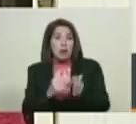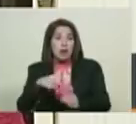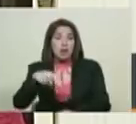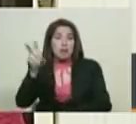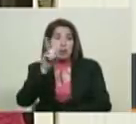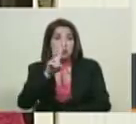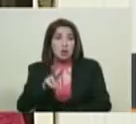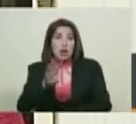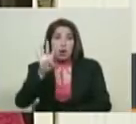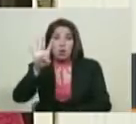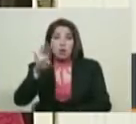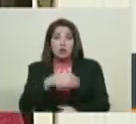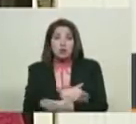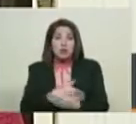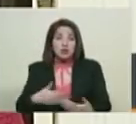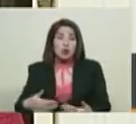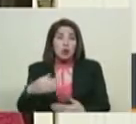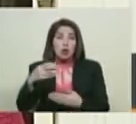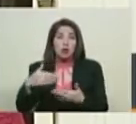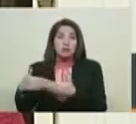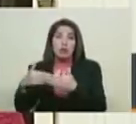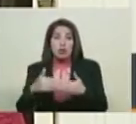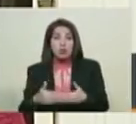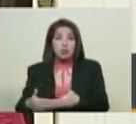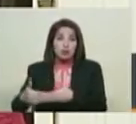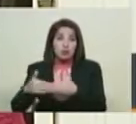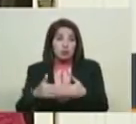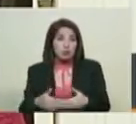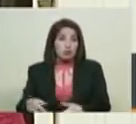4 millones en los Estados Unidos.